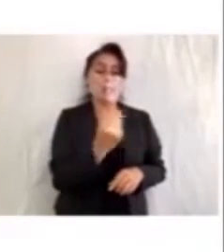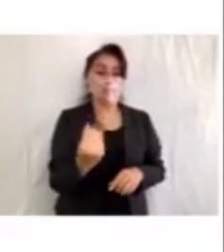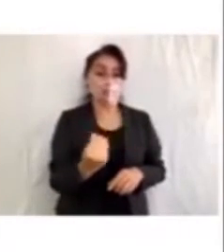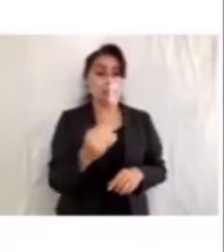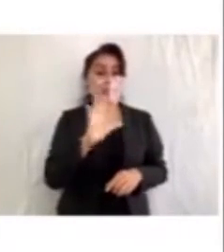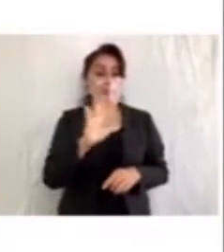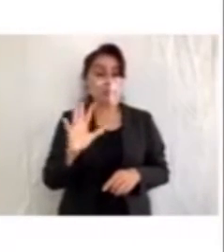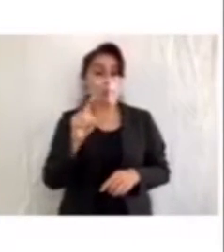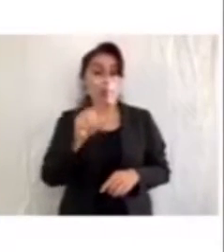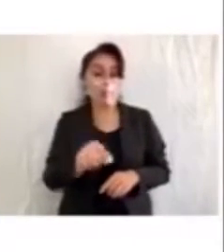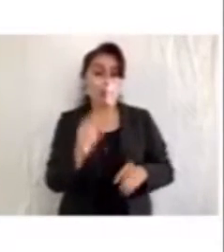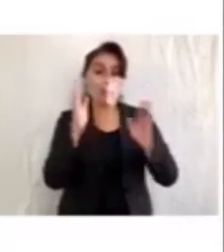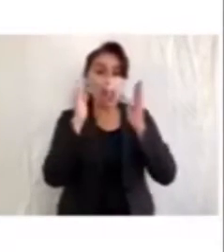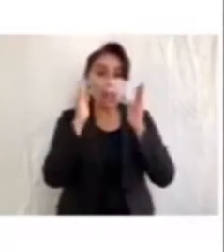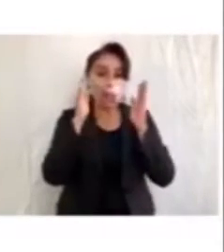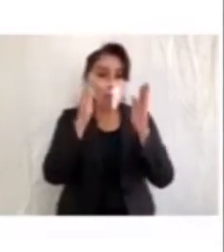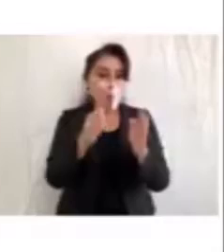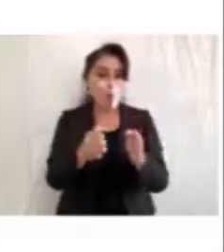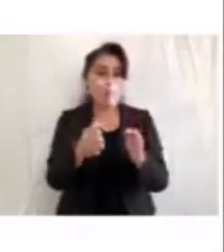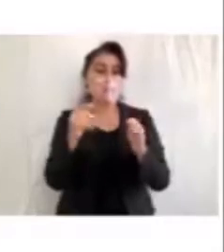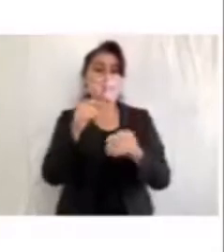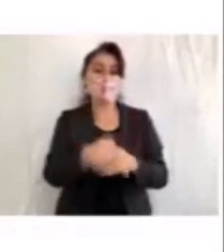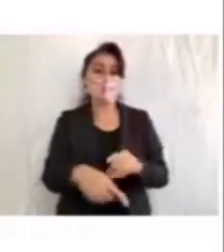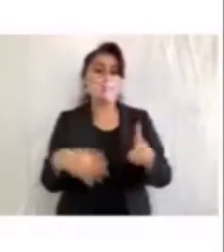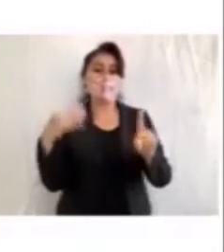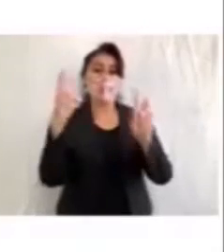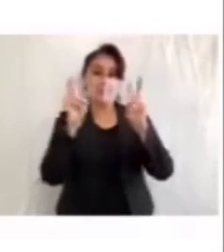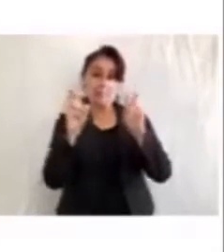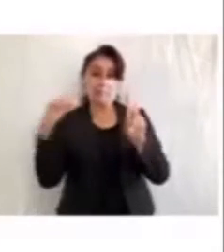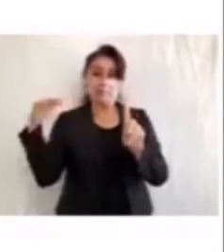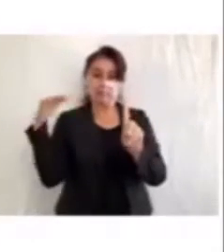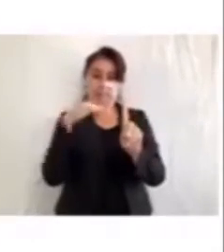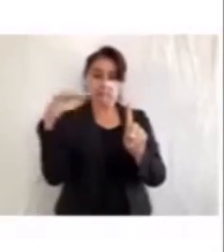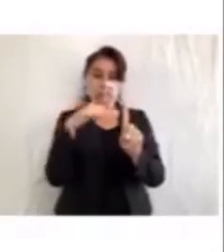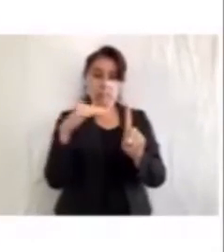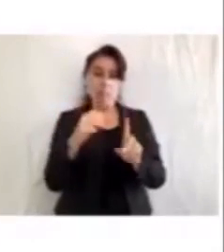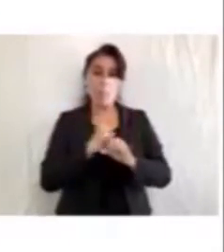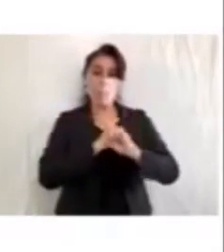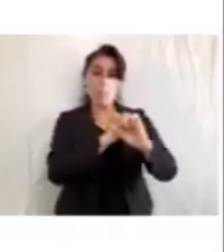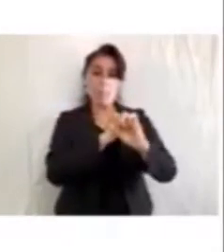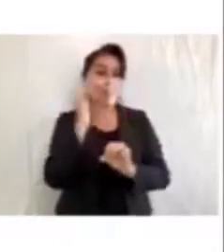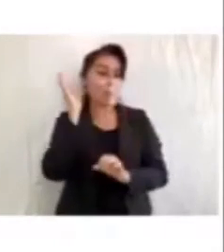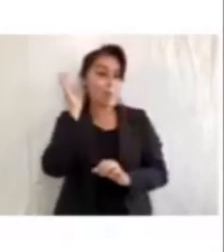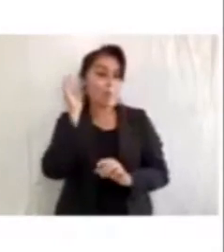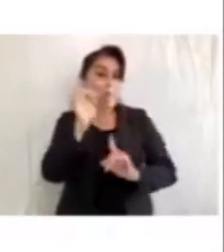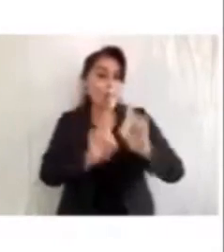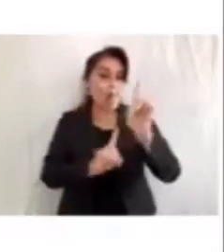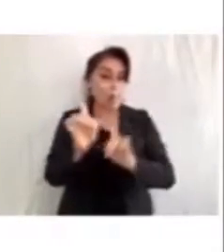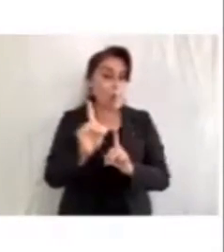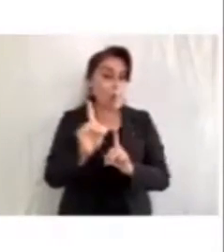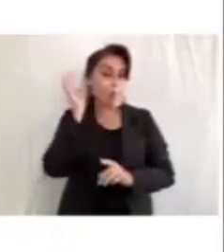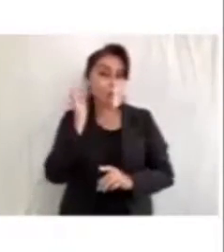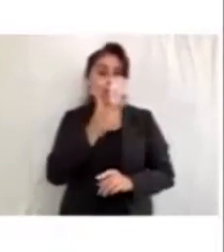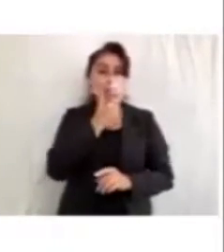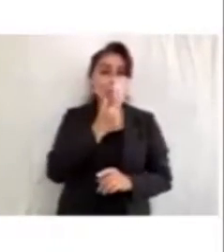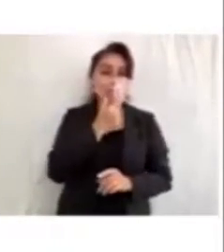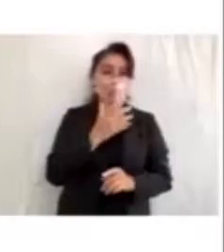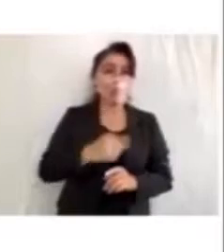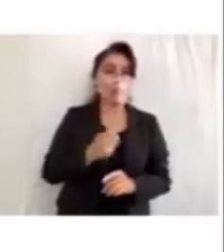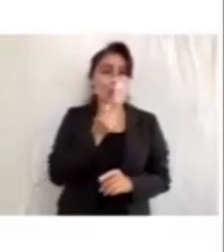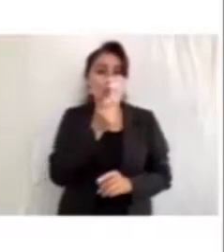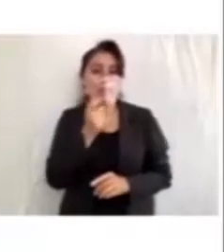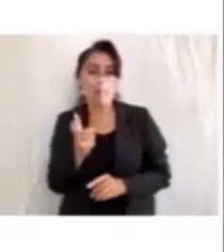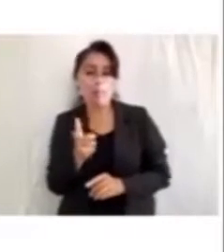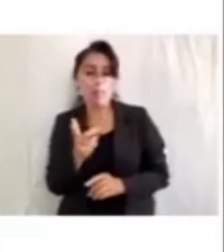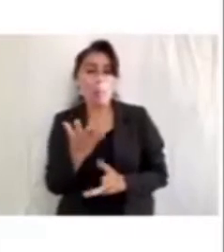foro de orientación en materia de violencia contra la mujer, en donde quizá una mujer que tenga duda de cómo realizar una denuncia, o quizás